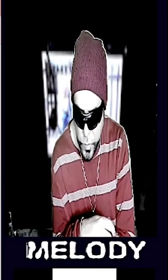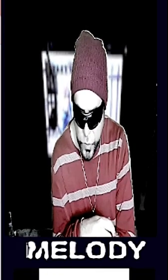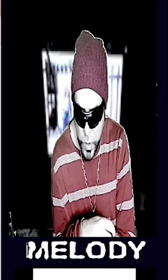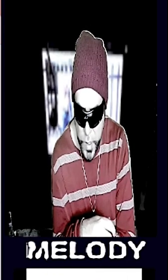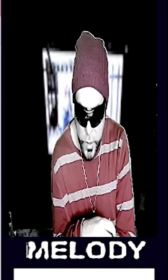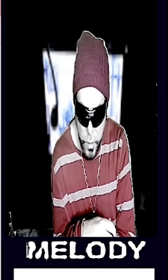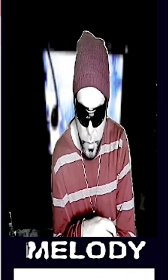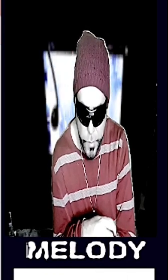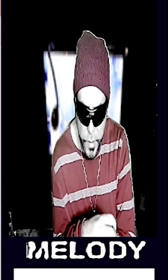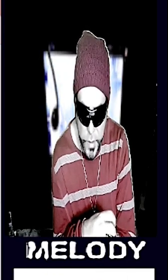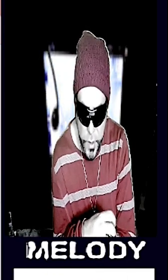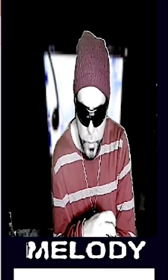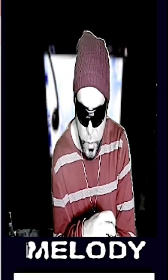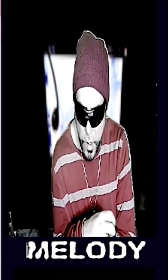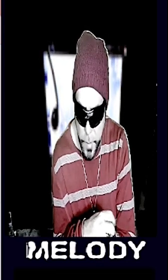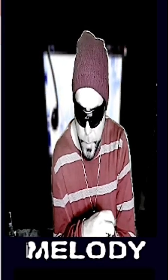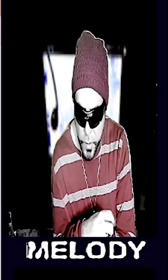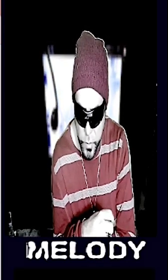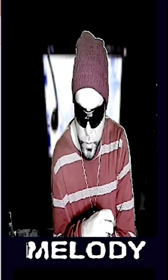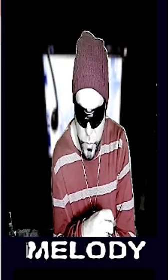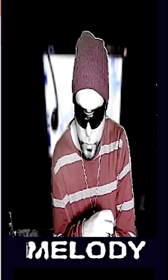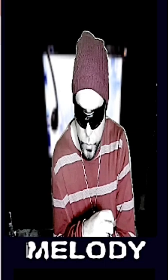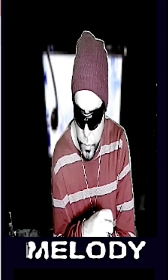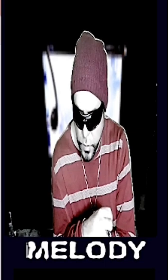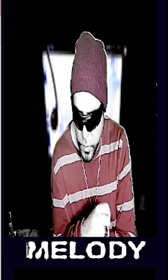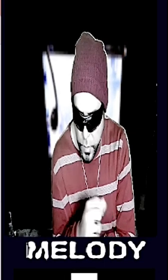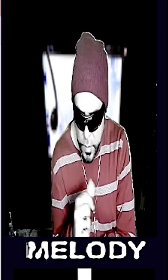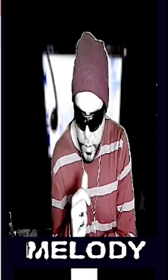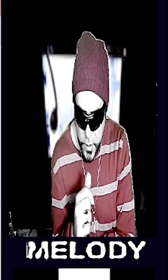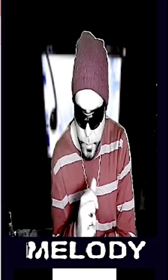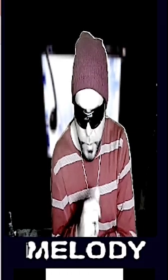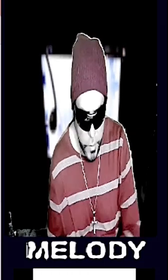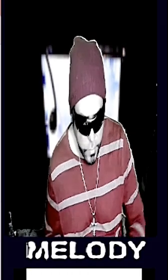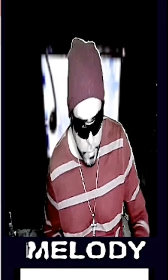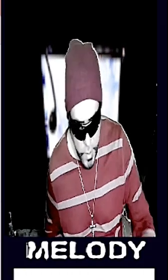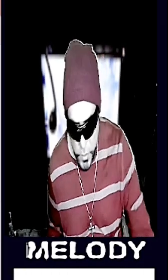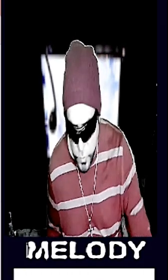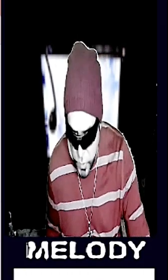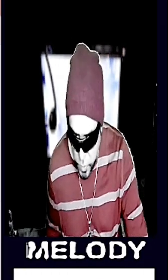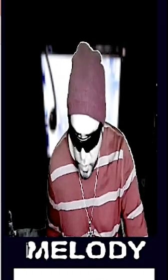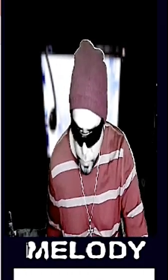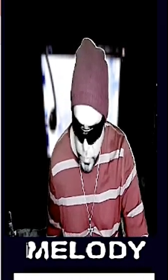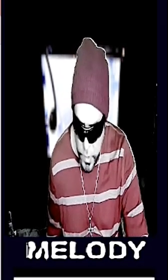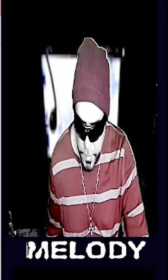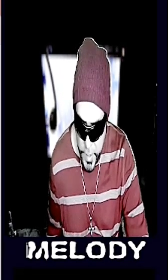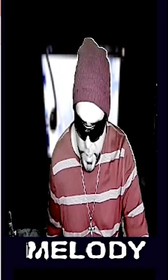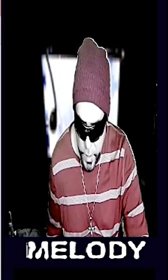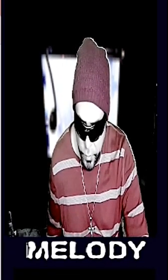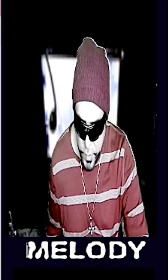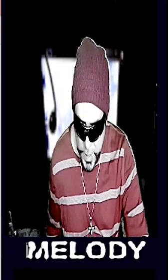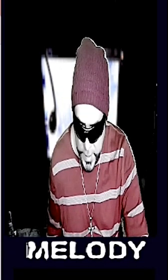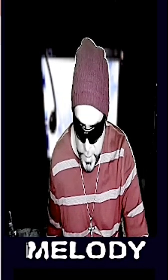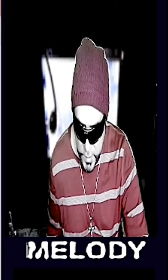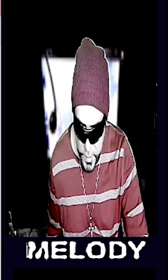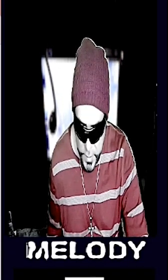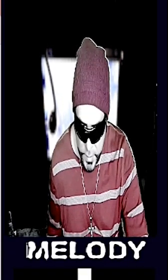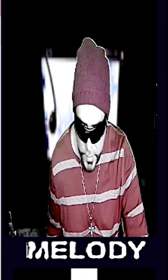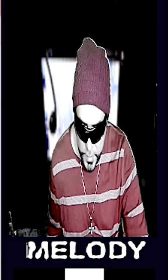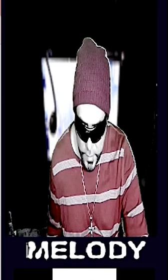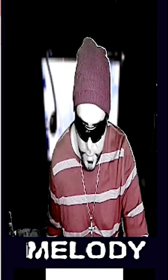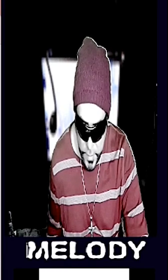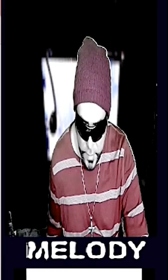presidencial de mov ciudadano o el mandatario ha ampliado su respaldo a su señora esposa Mariana